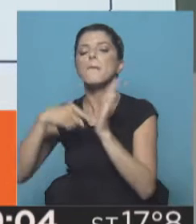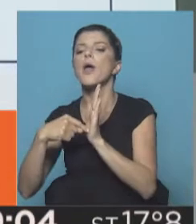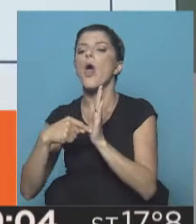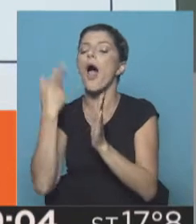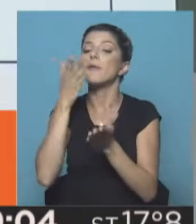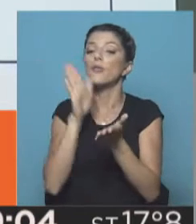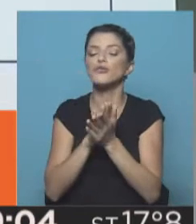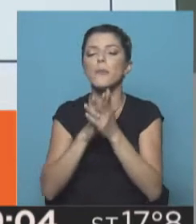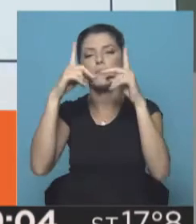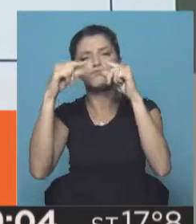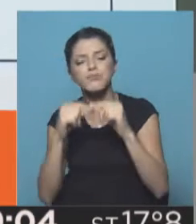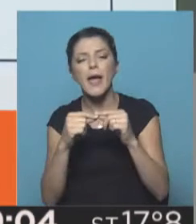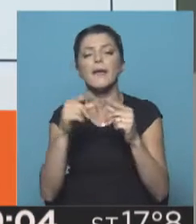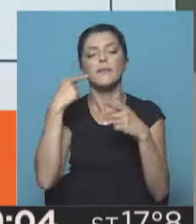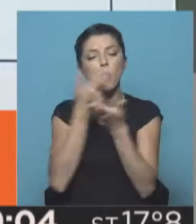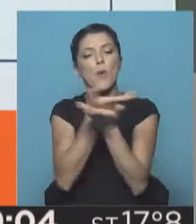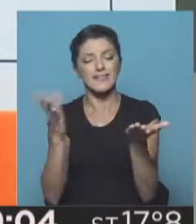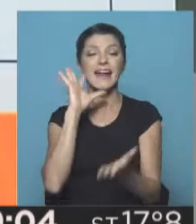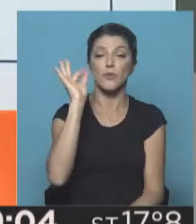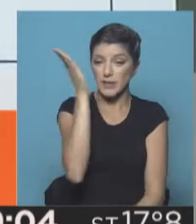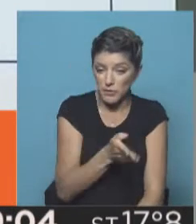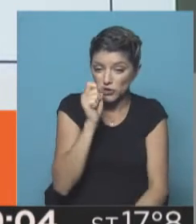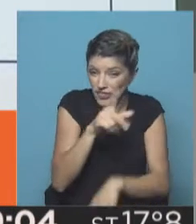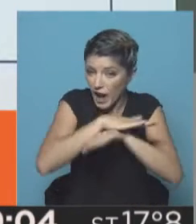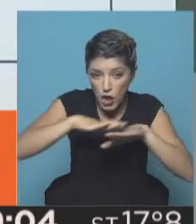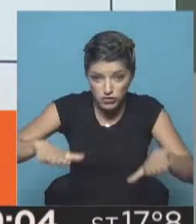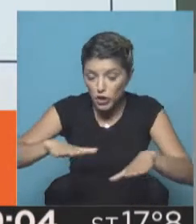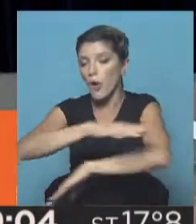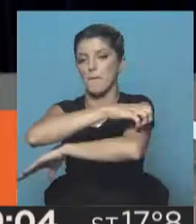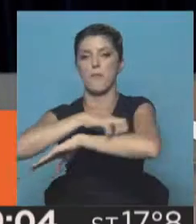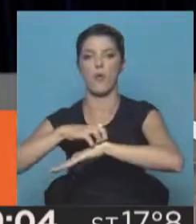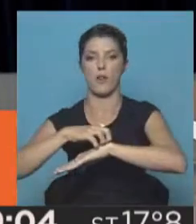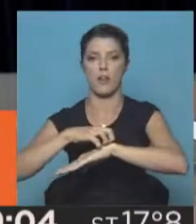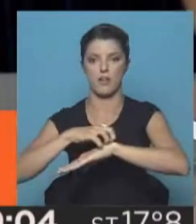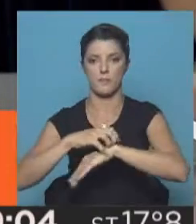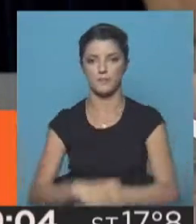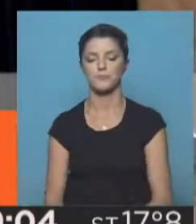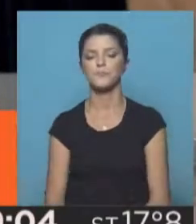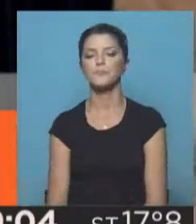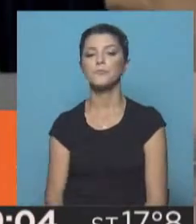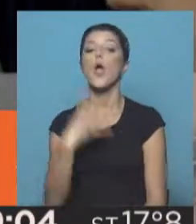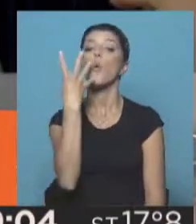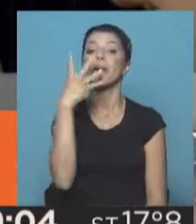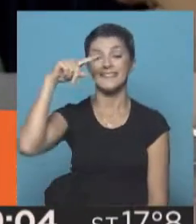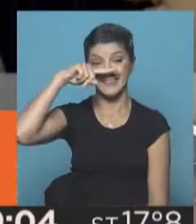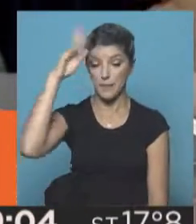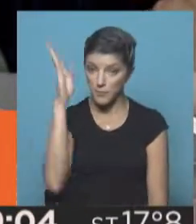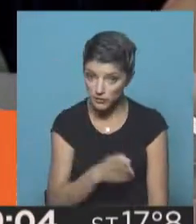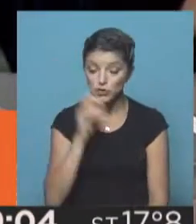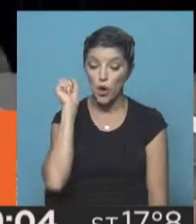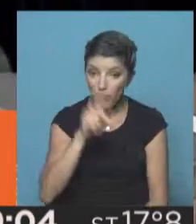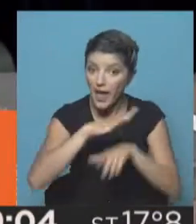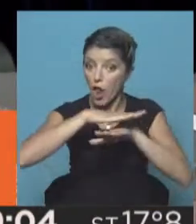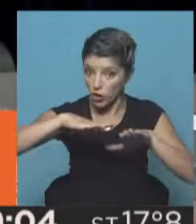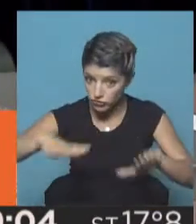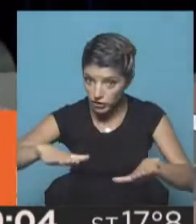concluyen que casi la mitad de los chicos es pobre en nuestro país. El 47% de los menores